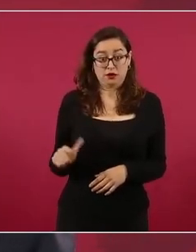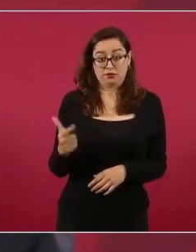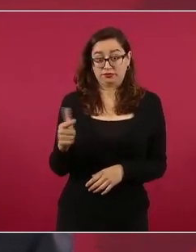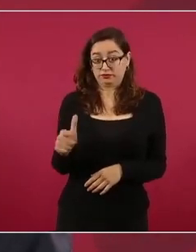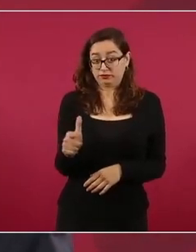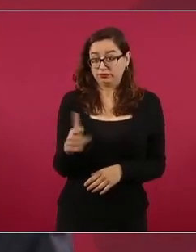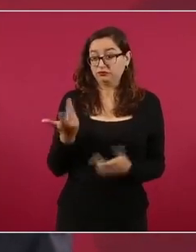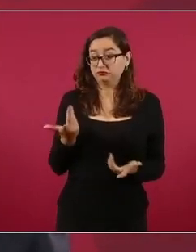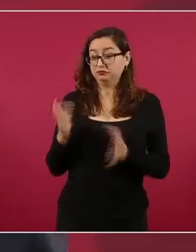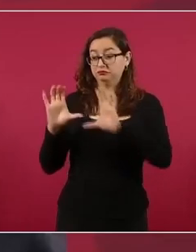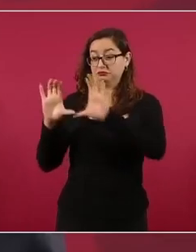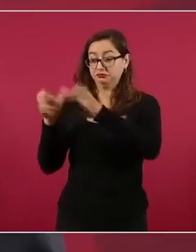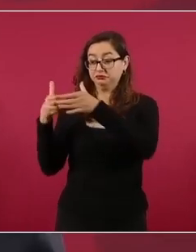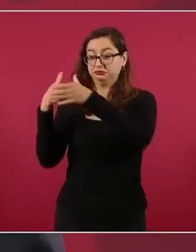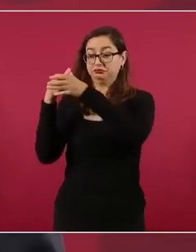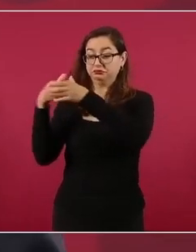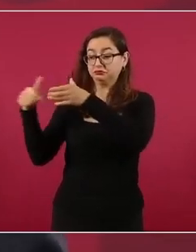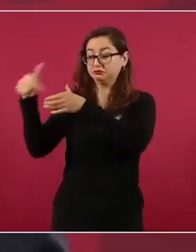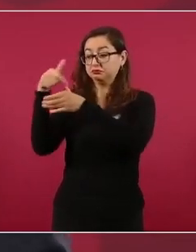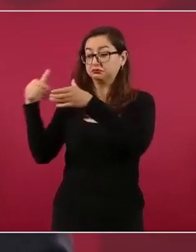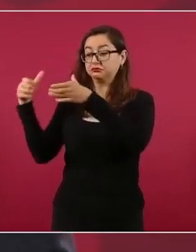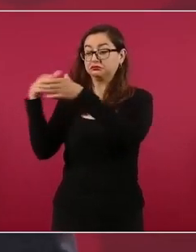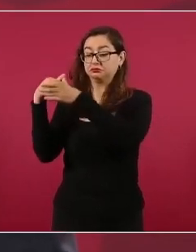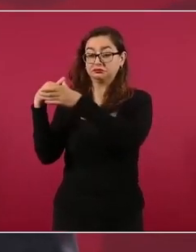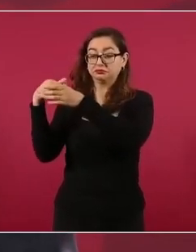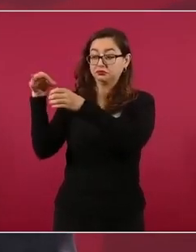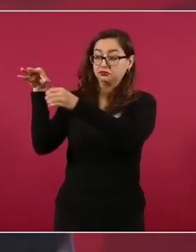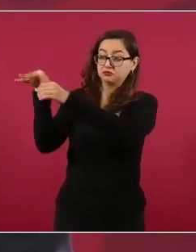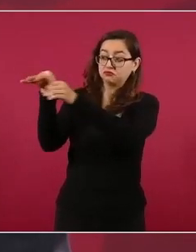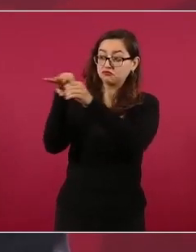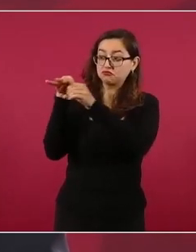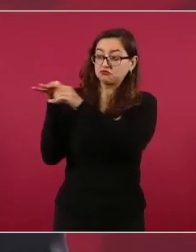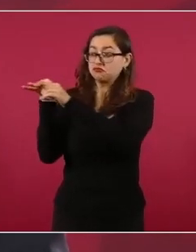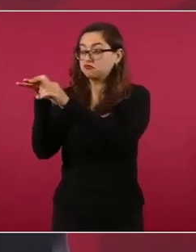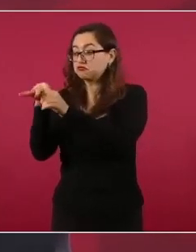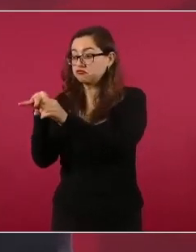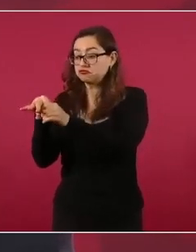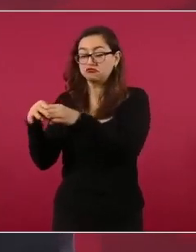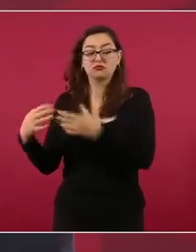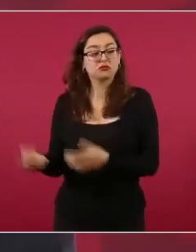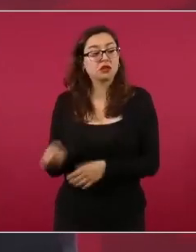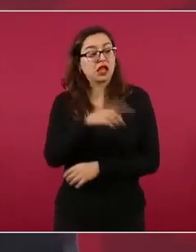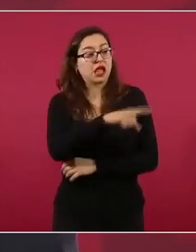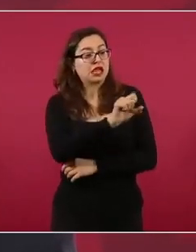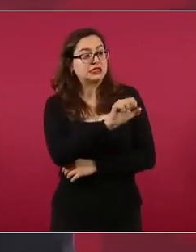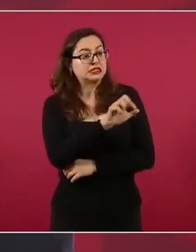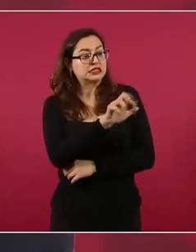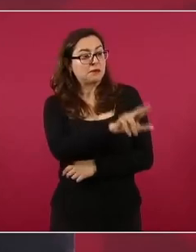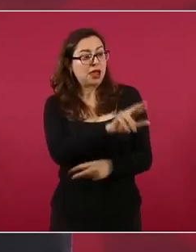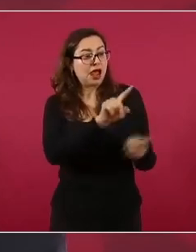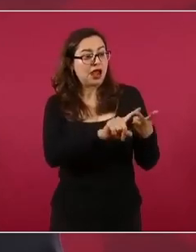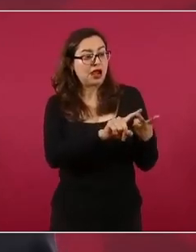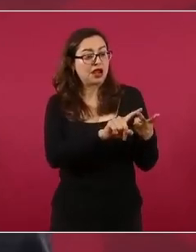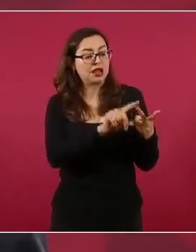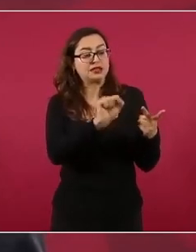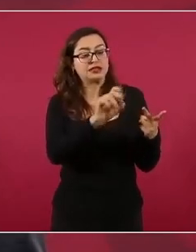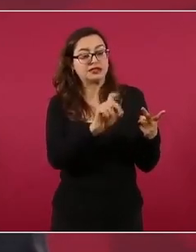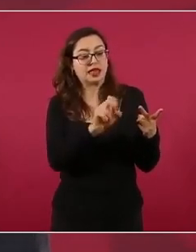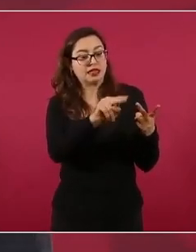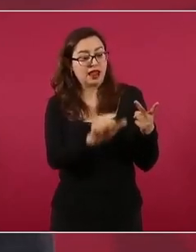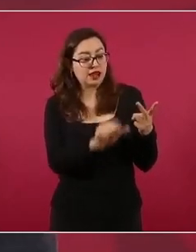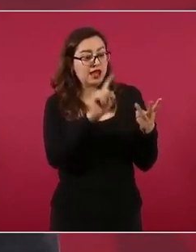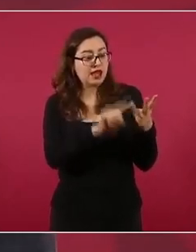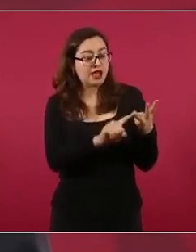deciden votar para que no participe el ejército, ni la marina, ni la Guardia Nacional en seguridad